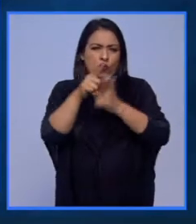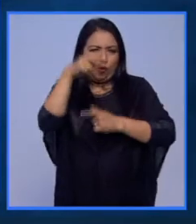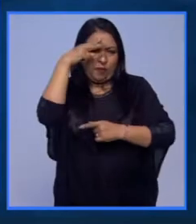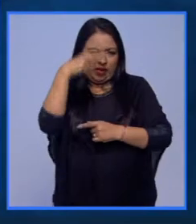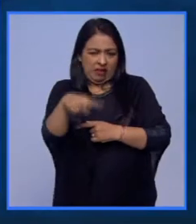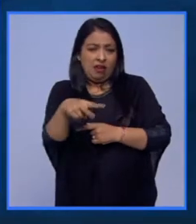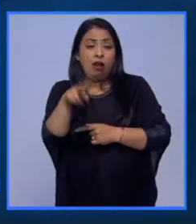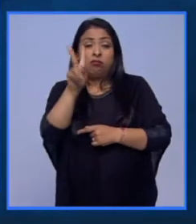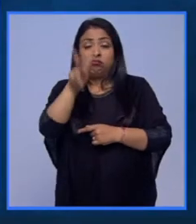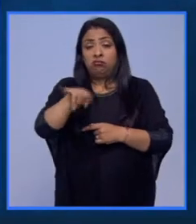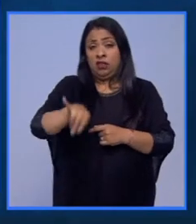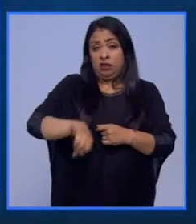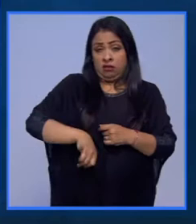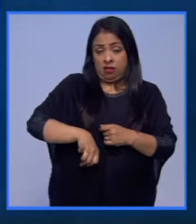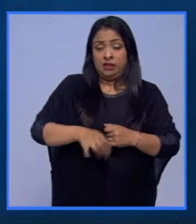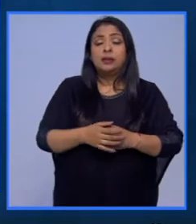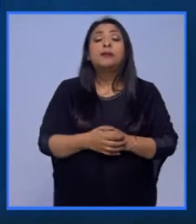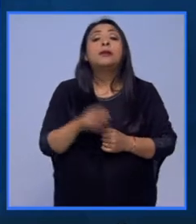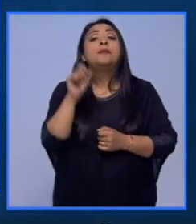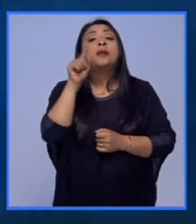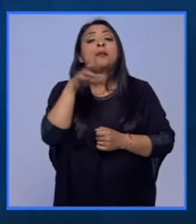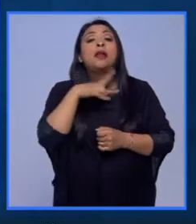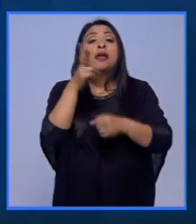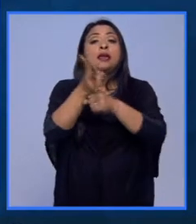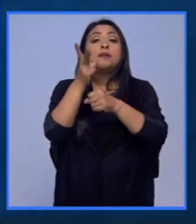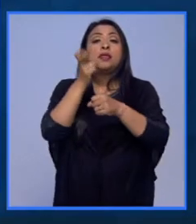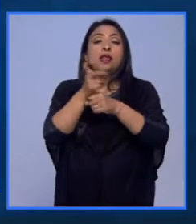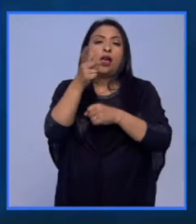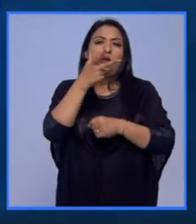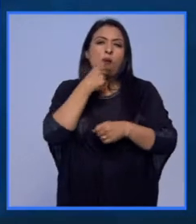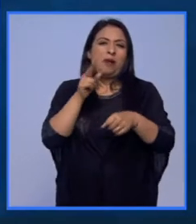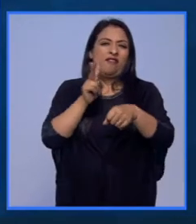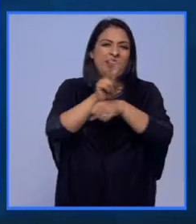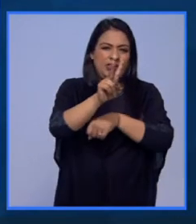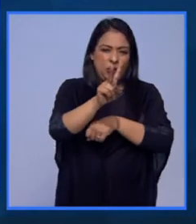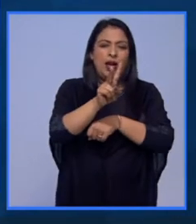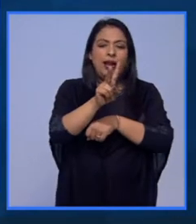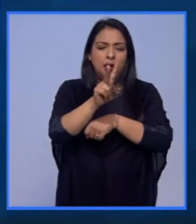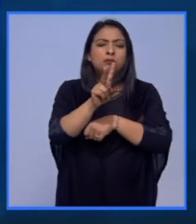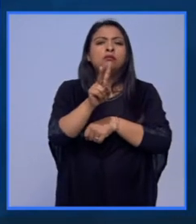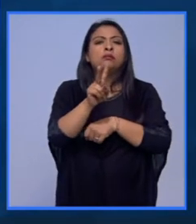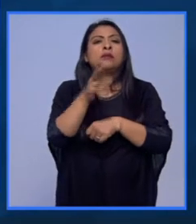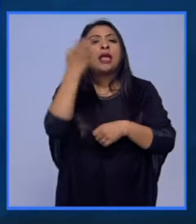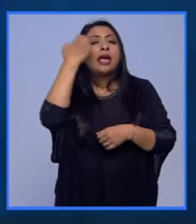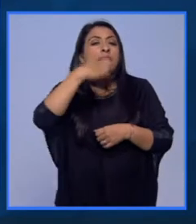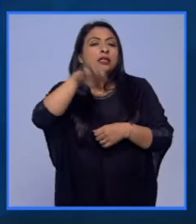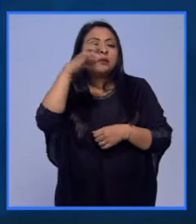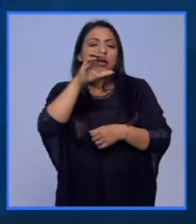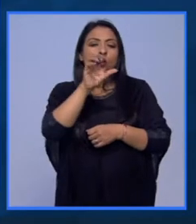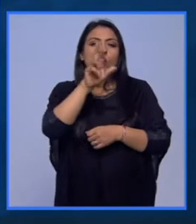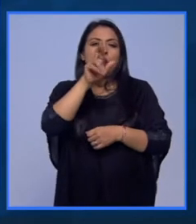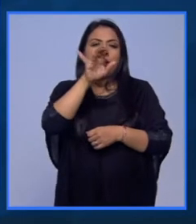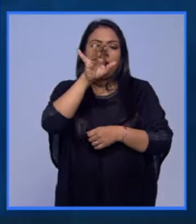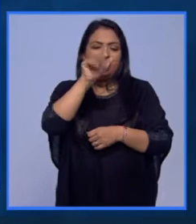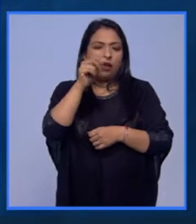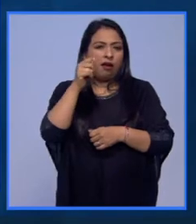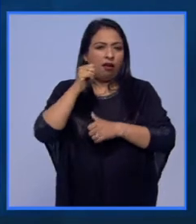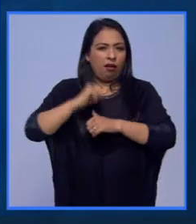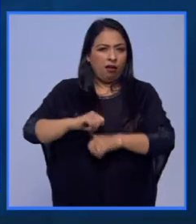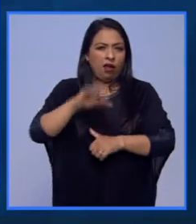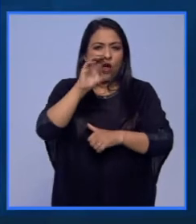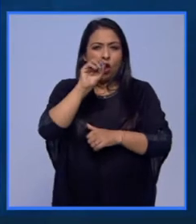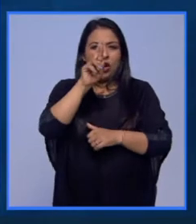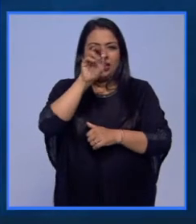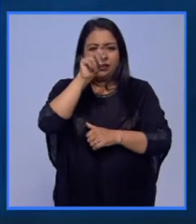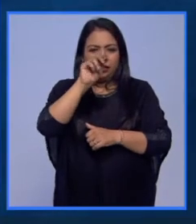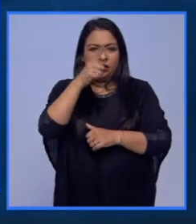alternativo muy interesante. Tenemos también un invitado de Venezuela. Es la experiencia curaría a cargo de Orestes Gómez,